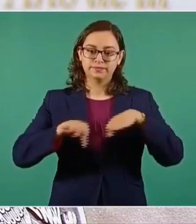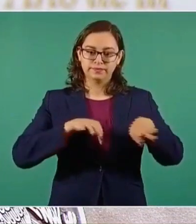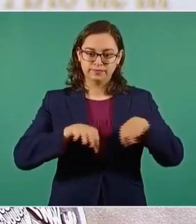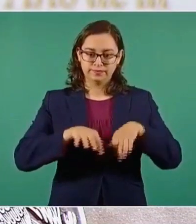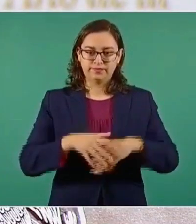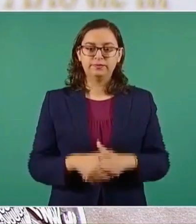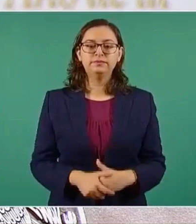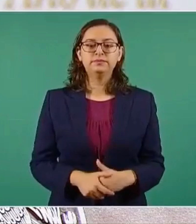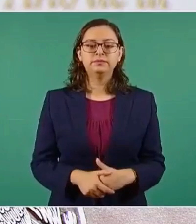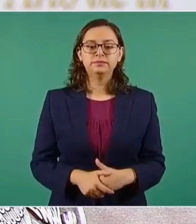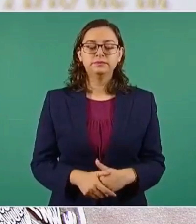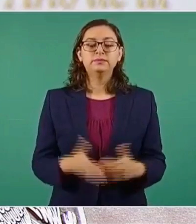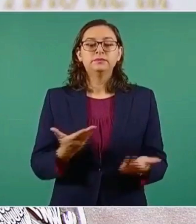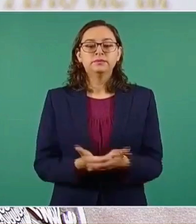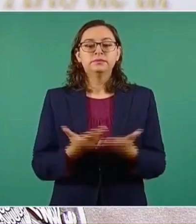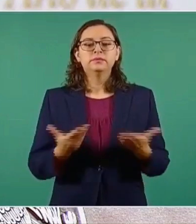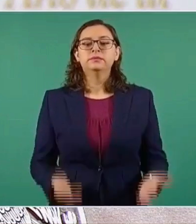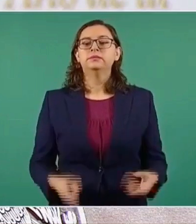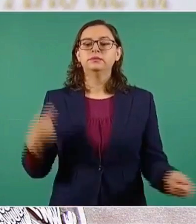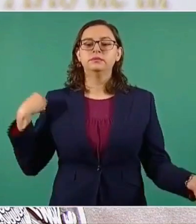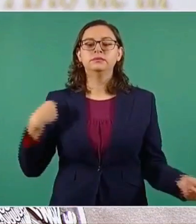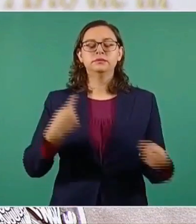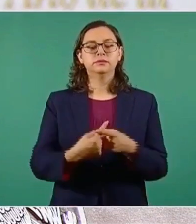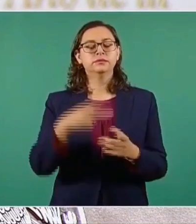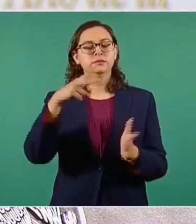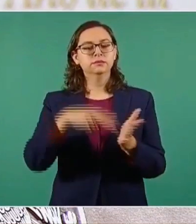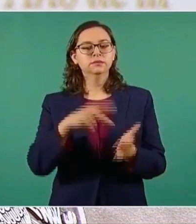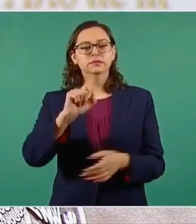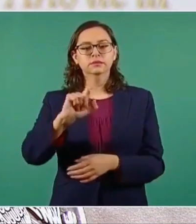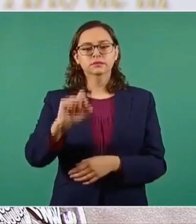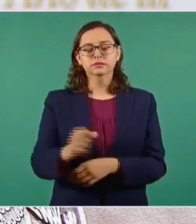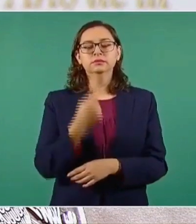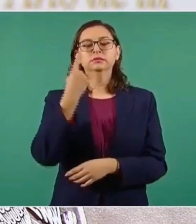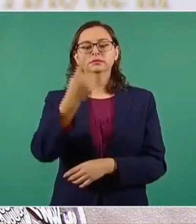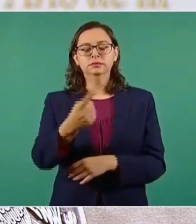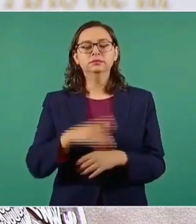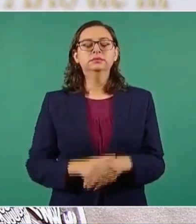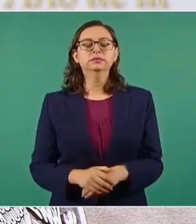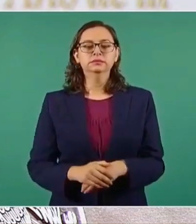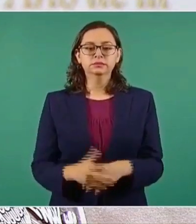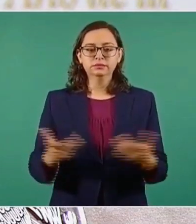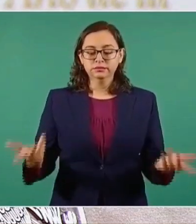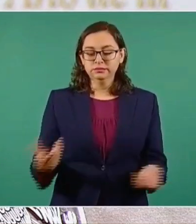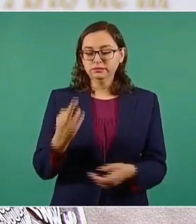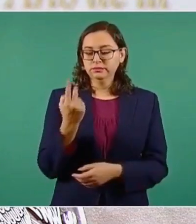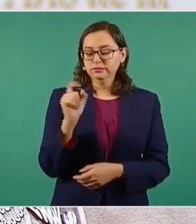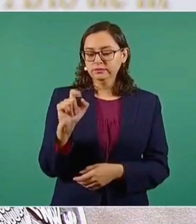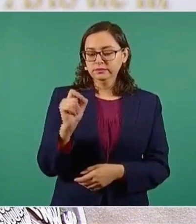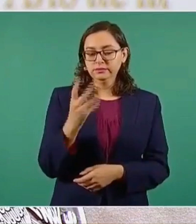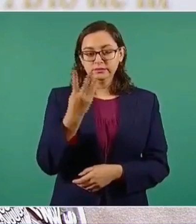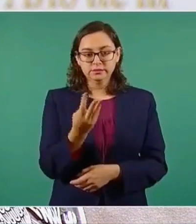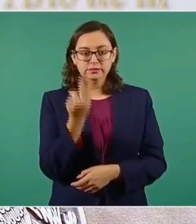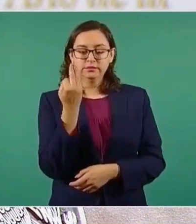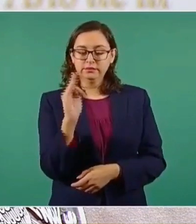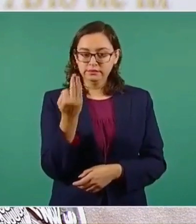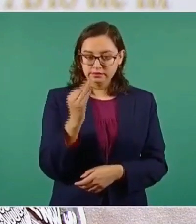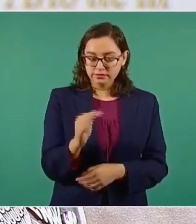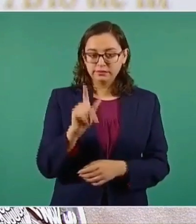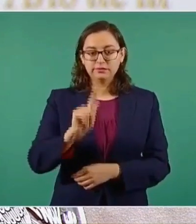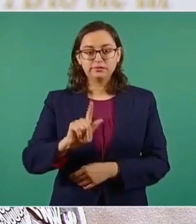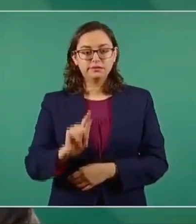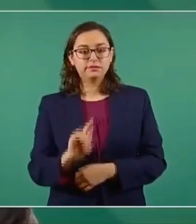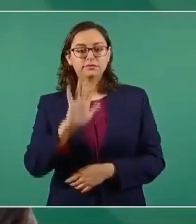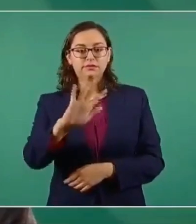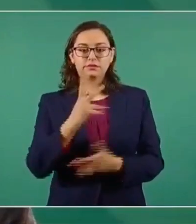Durante este 2021, en la conmemoración de los 200 años del Plan de Iguala, el 24 de febrero, fueron